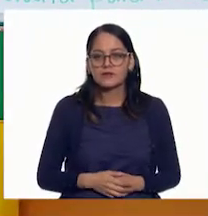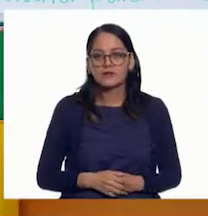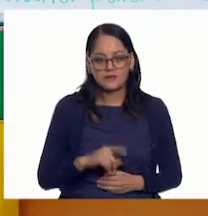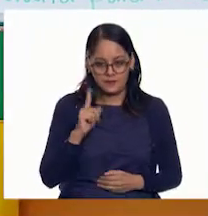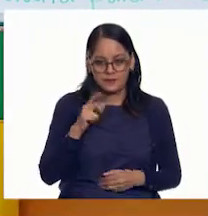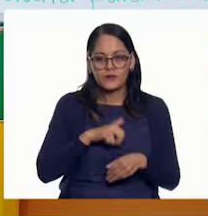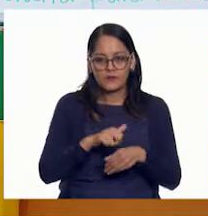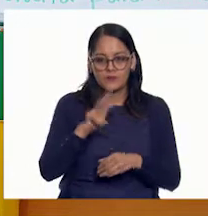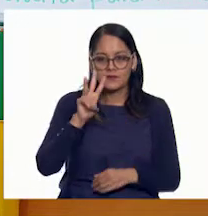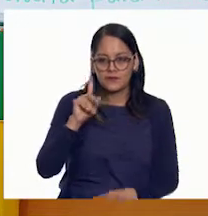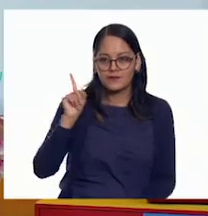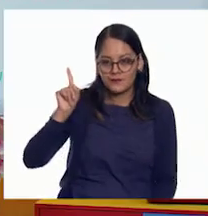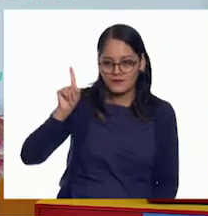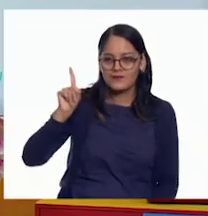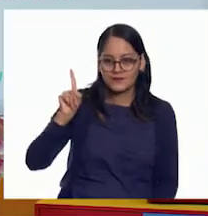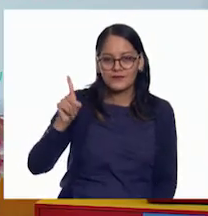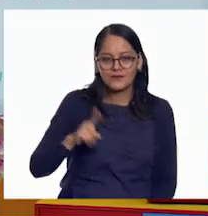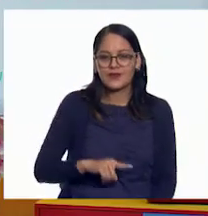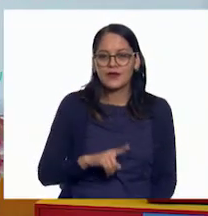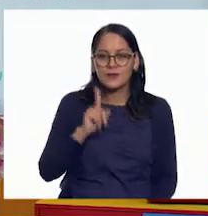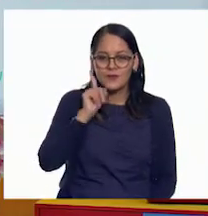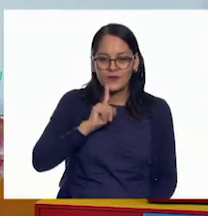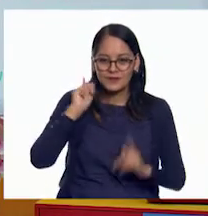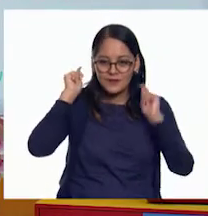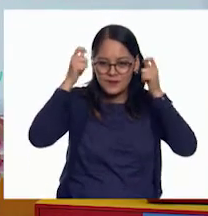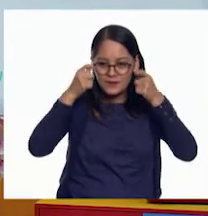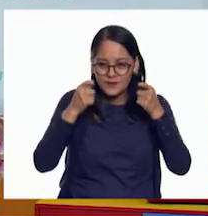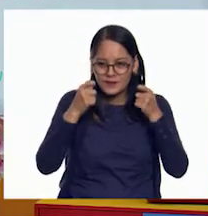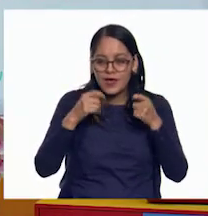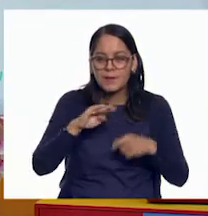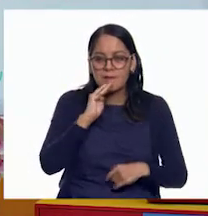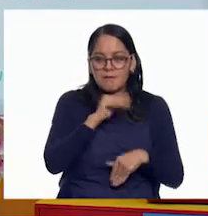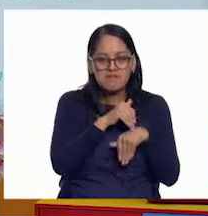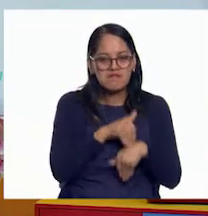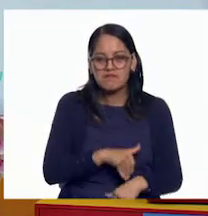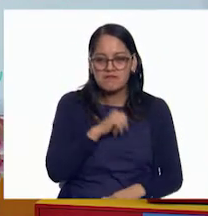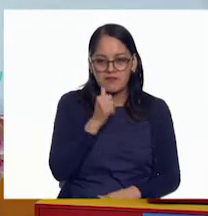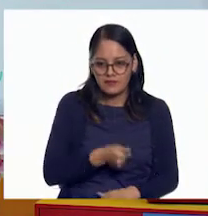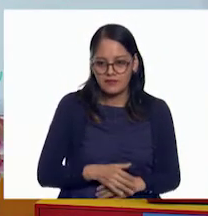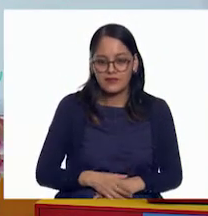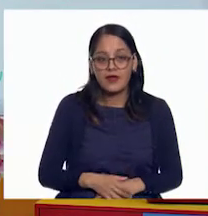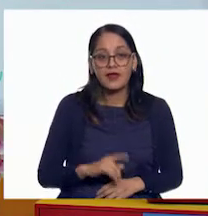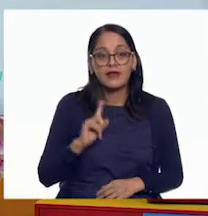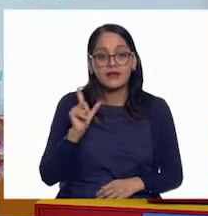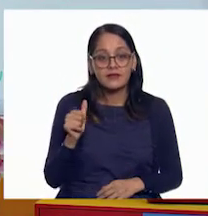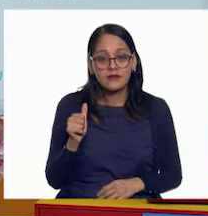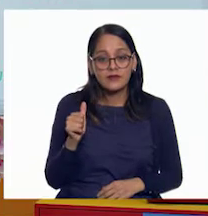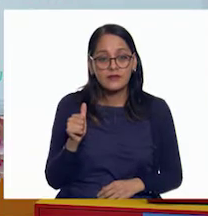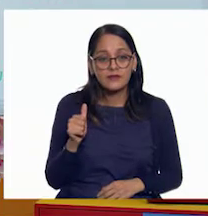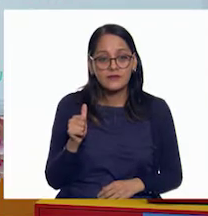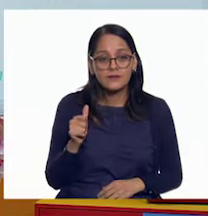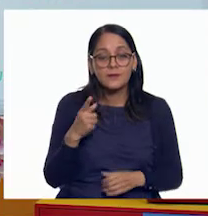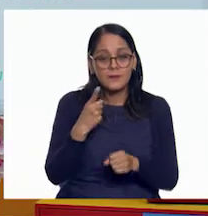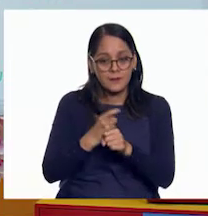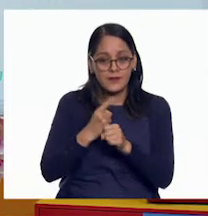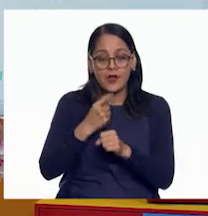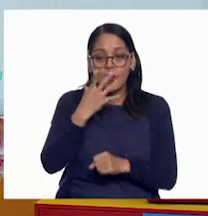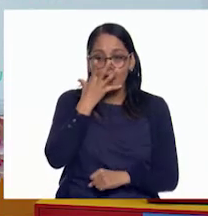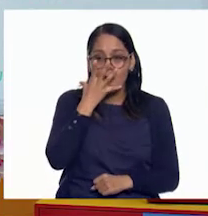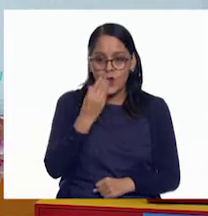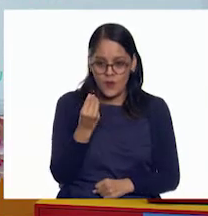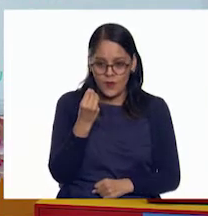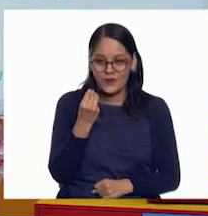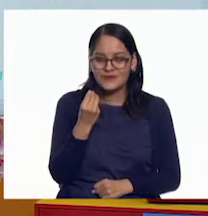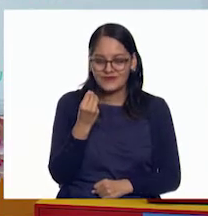leñador, aquí está, Caperucita desobedece a su mamá. Leñador rescata a la abuelita. No, yo creo que primero el lobo se come a la abuelita.